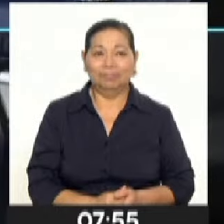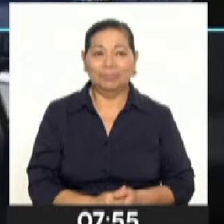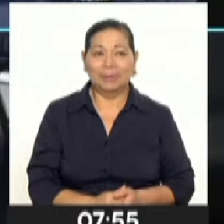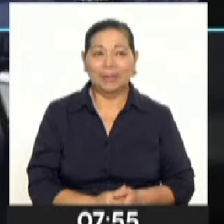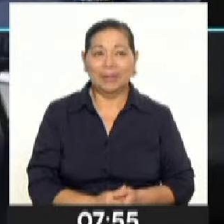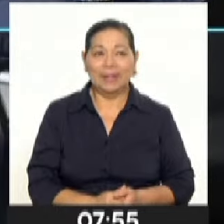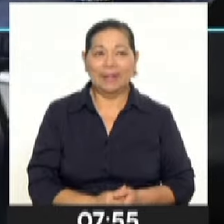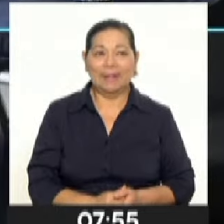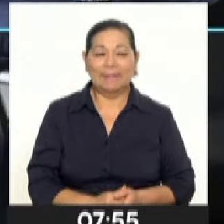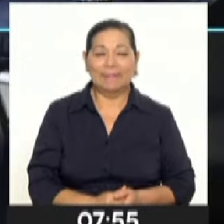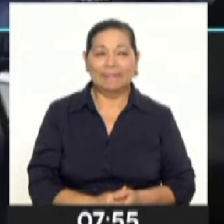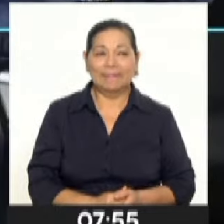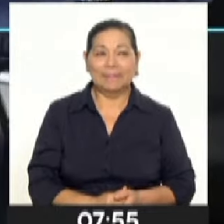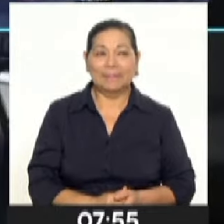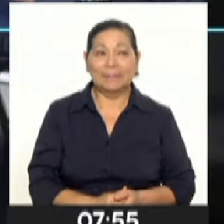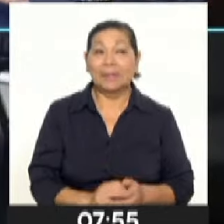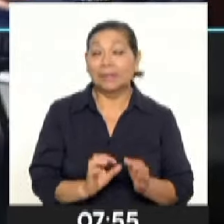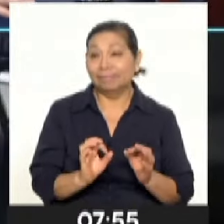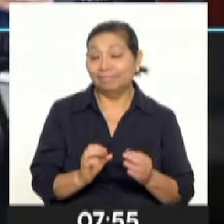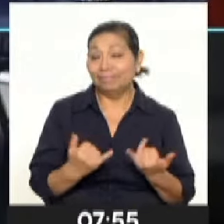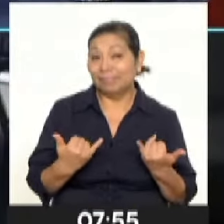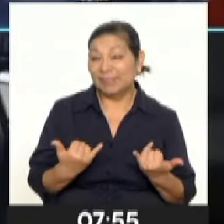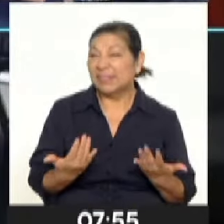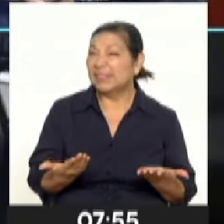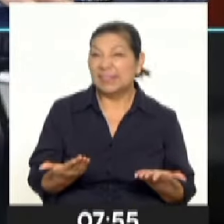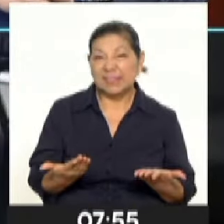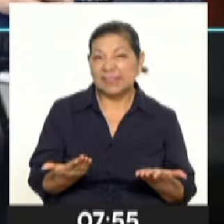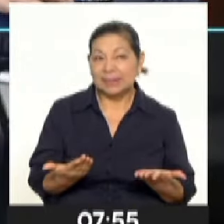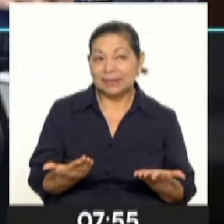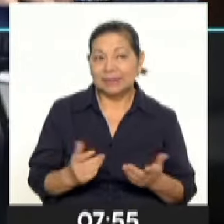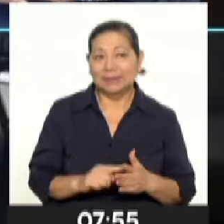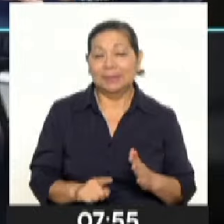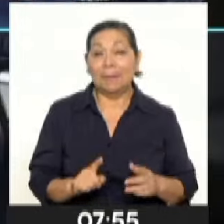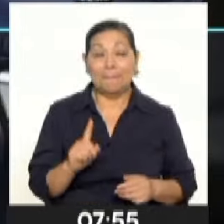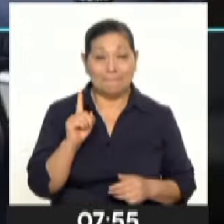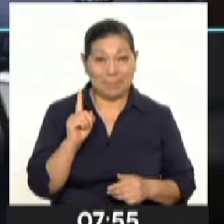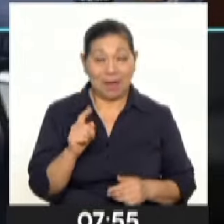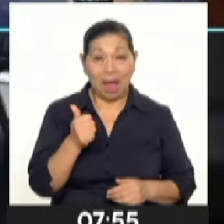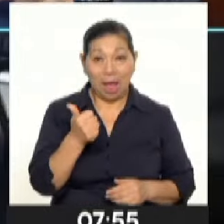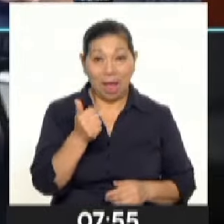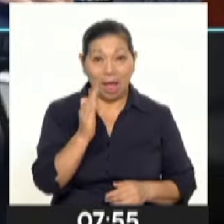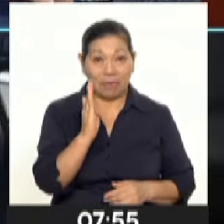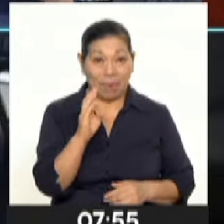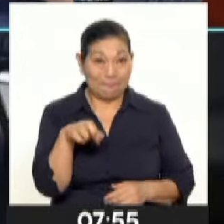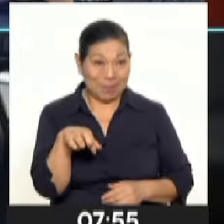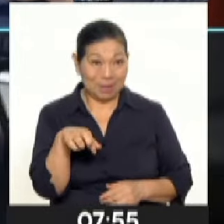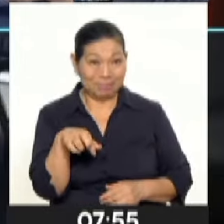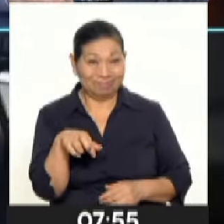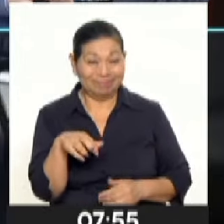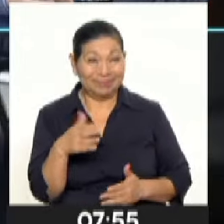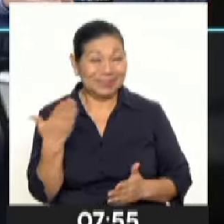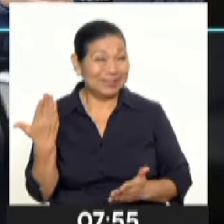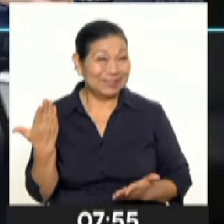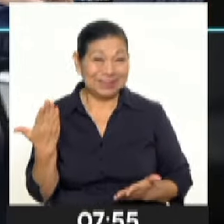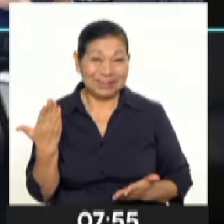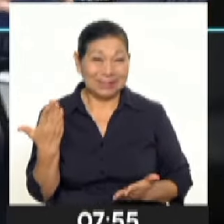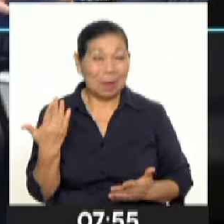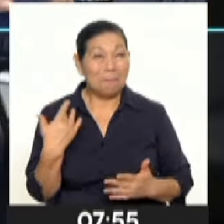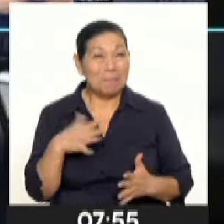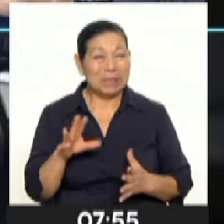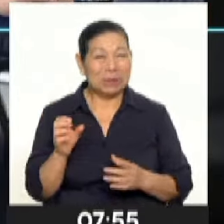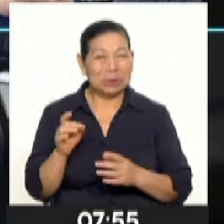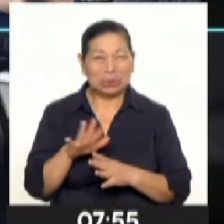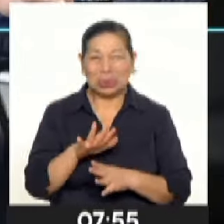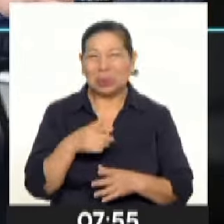Siguiente, por favor. Y la verdad es que esto tiene que ver con varias razones, ¿no? Primero, que las AFP, lamentablemente, pues han sido probablemente las entidades más